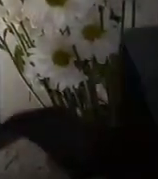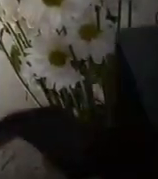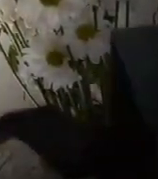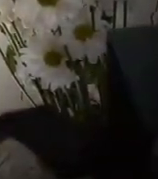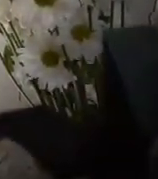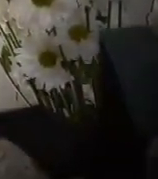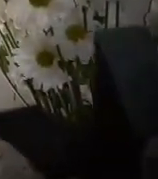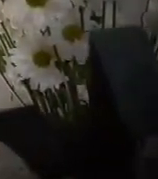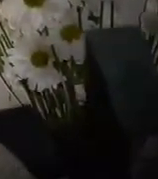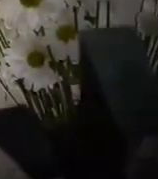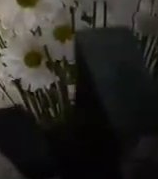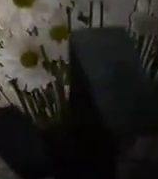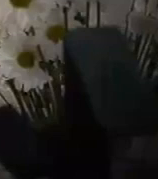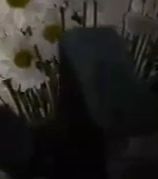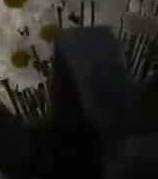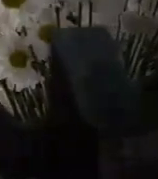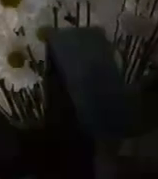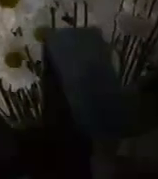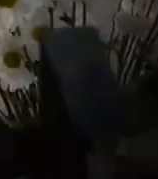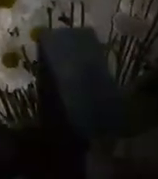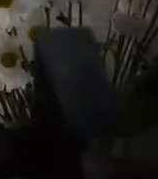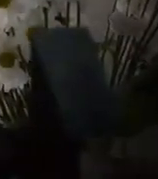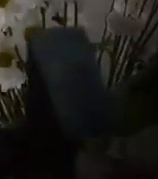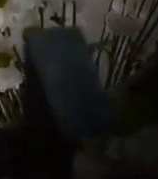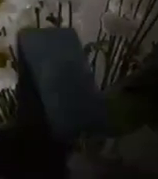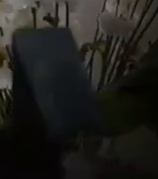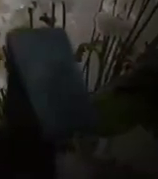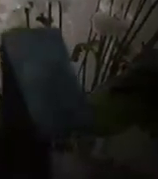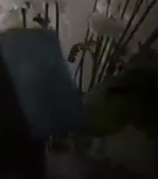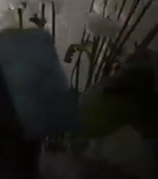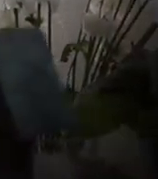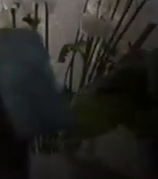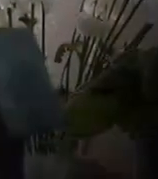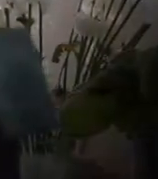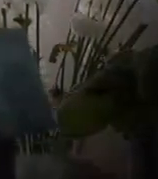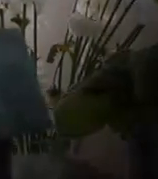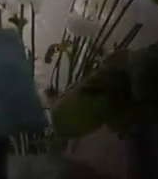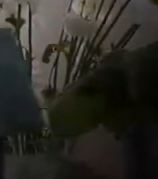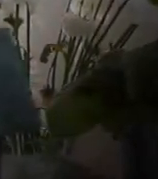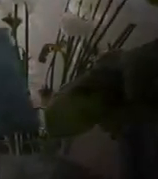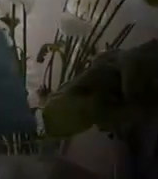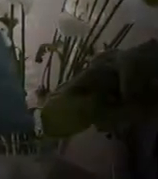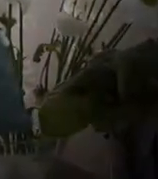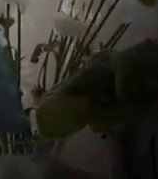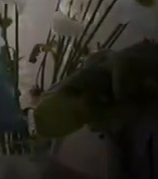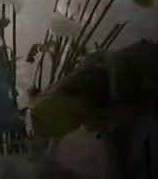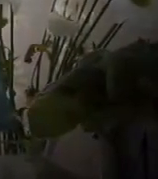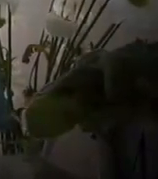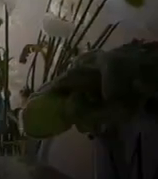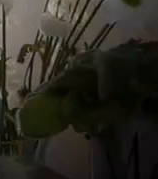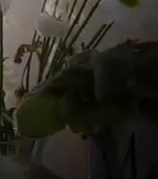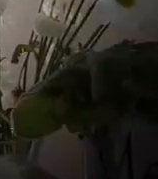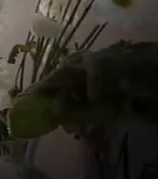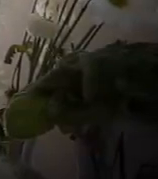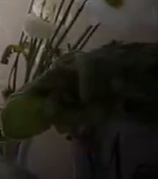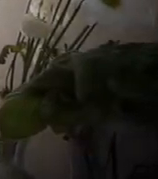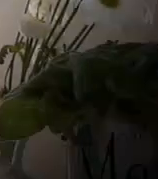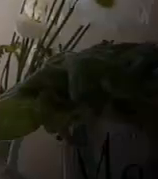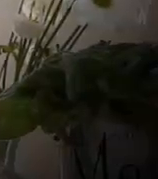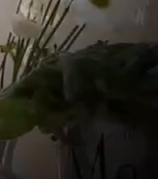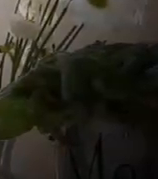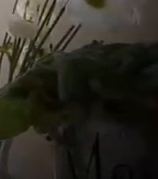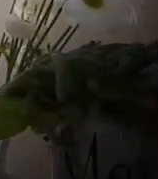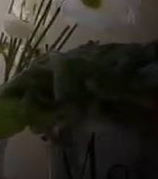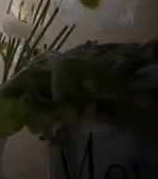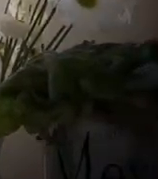Sofía Segovia, es una novela de ficción histórica con tintes de realismo mágico que habla de la lucha de la gente contra el peligro